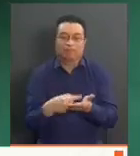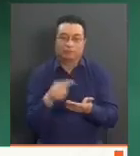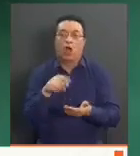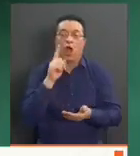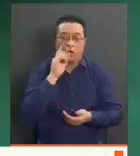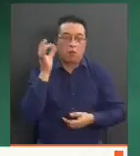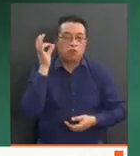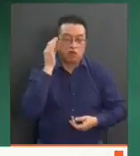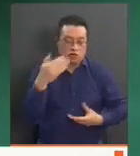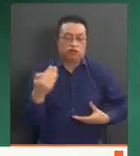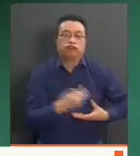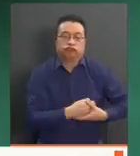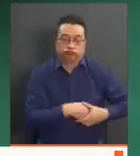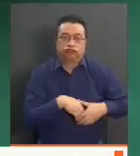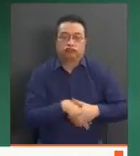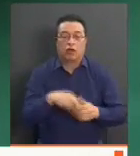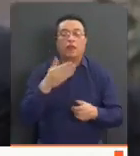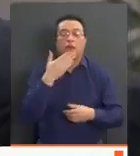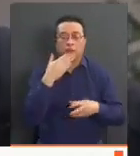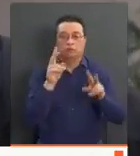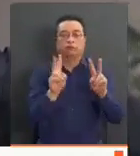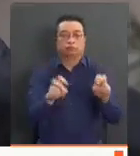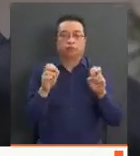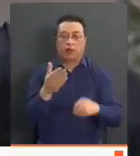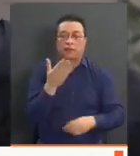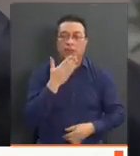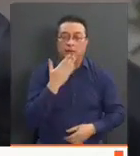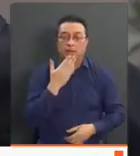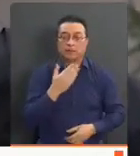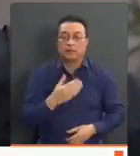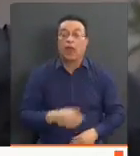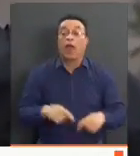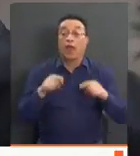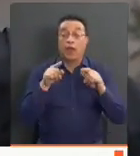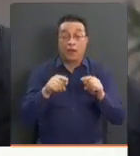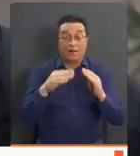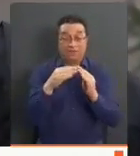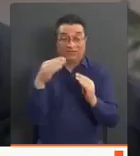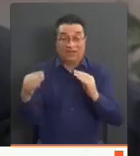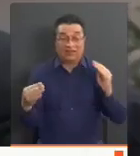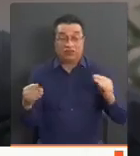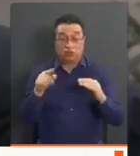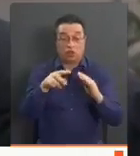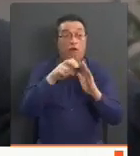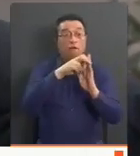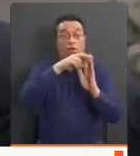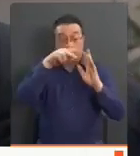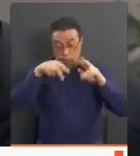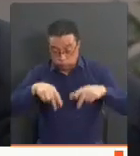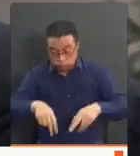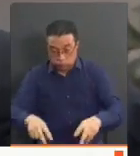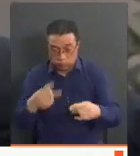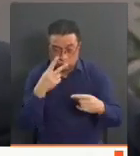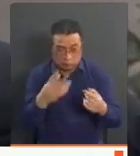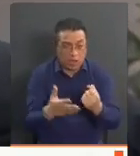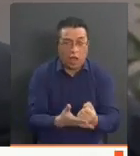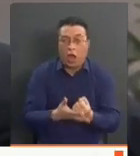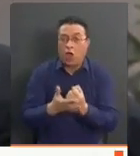mujer y que también fueron incautados. Los vecinos bajaron, estuvieron mucho rato ayudando porque de